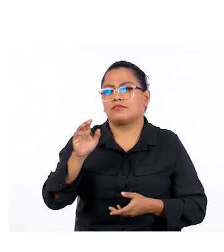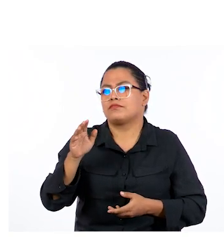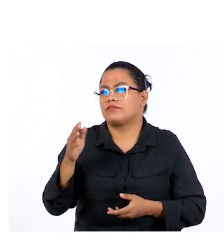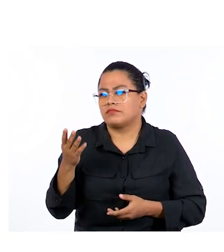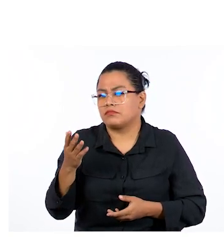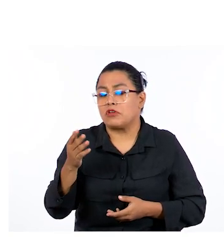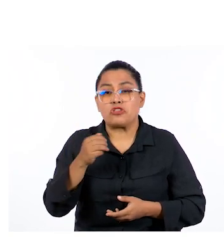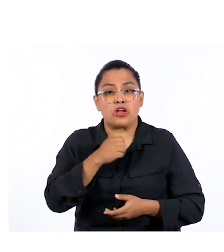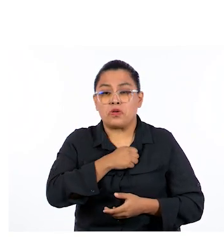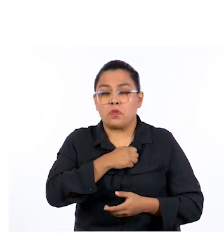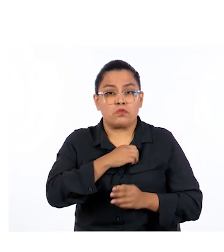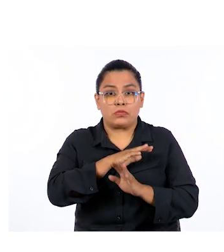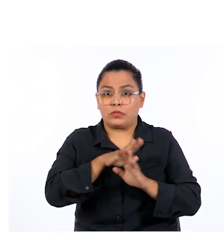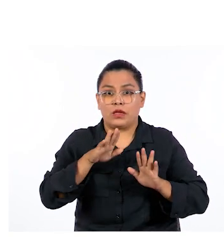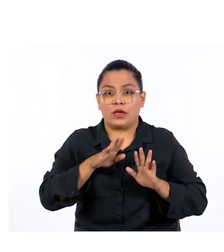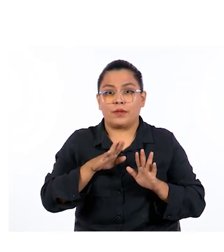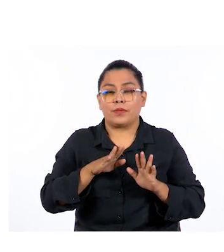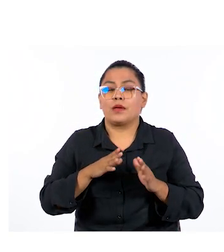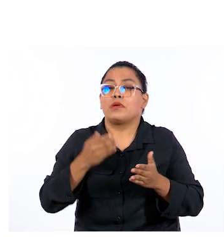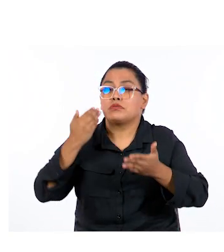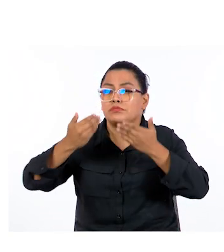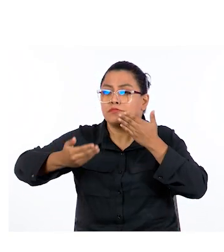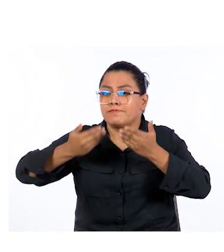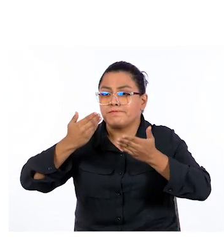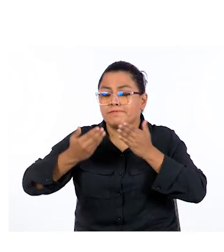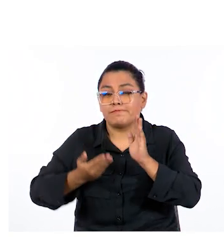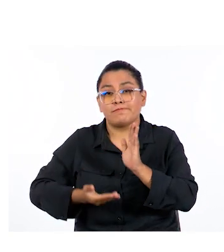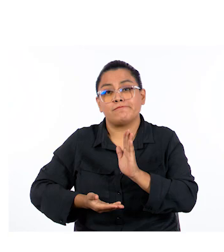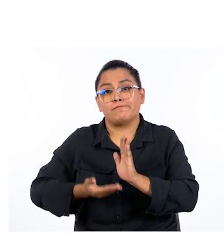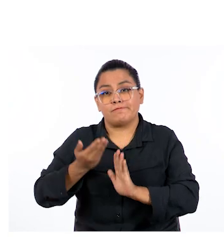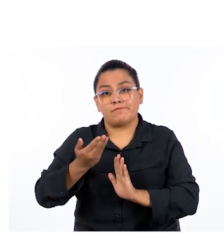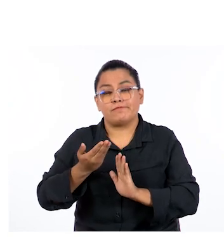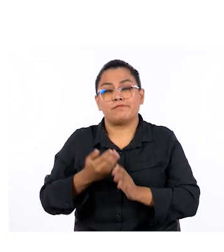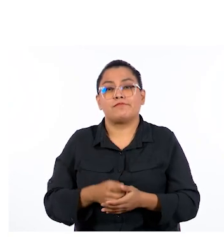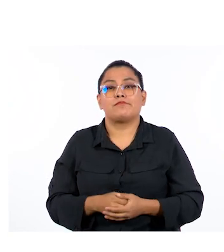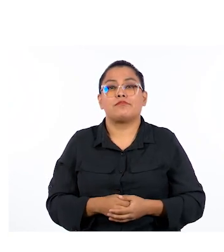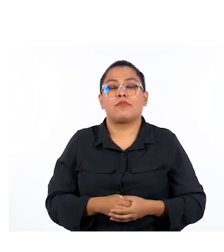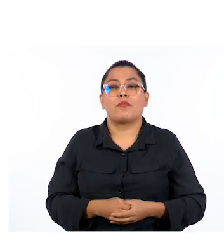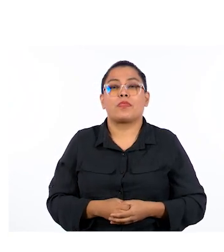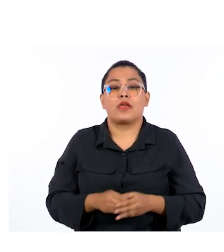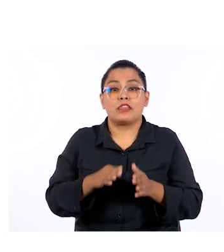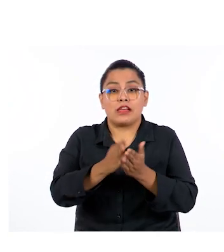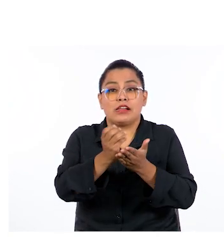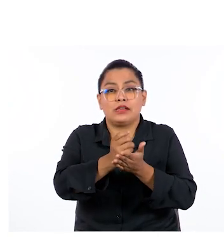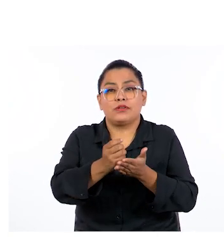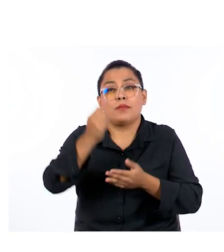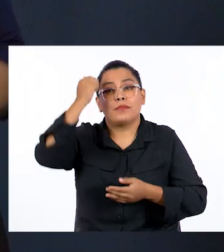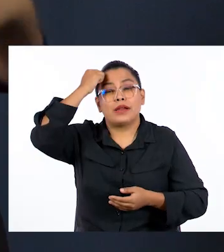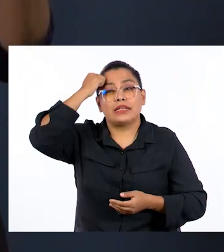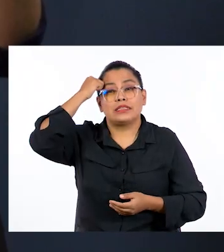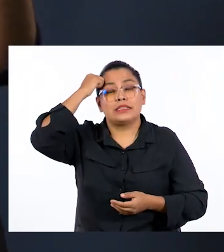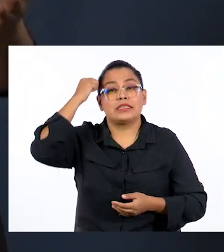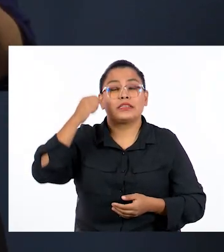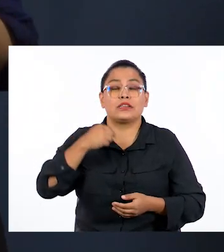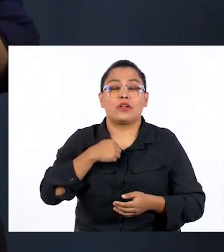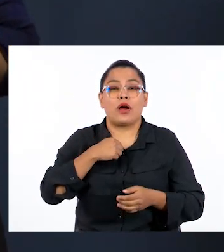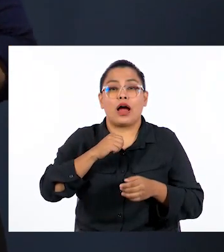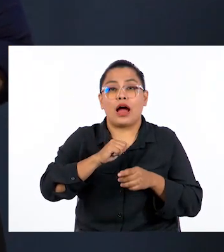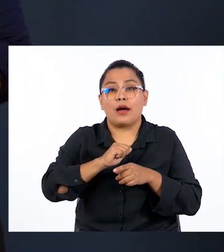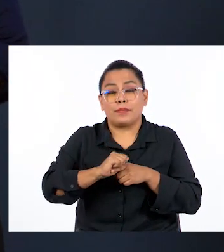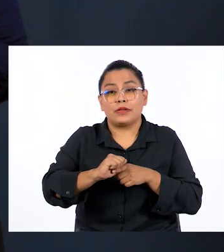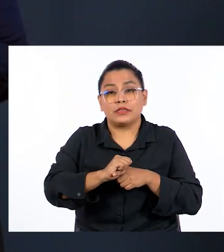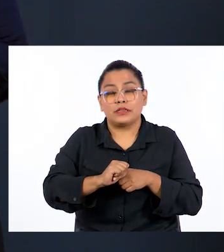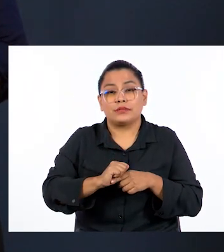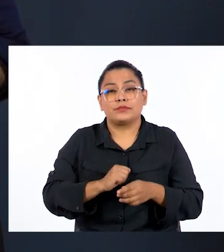de la tarea en casa, tenemos las indicaciones para desarrollar la sección Practico lo aprendido. Al final de cada